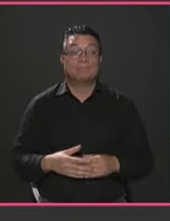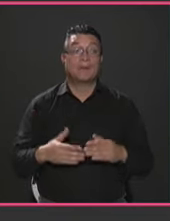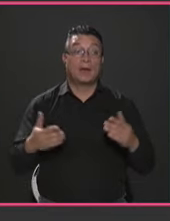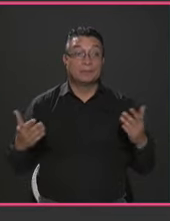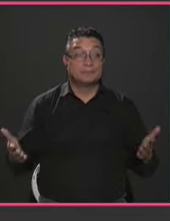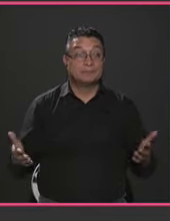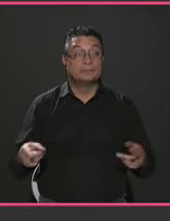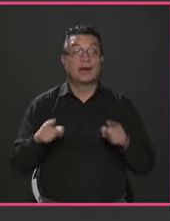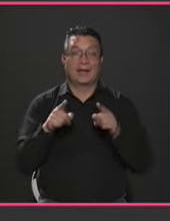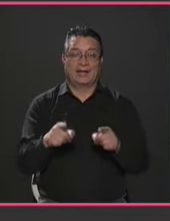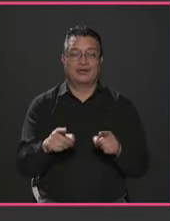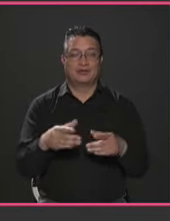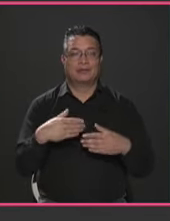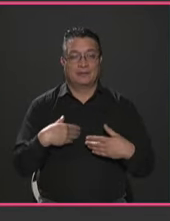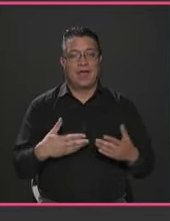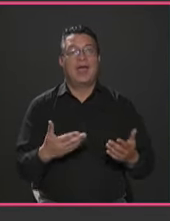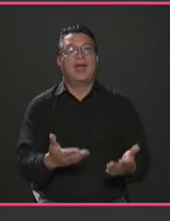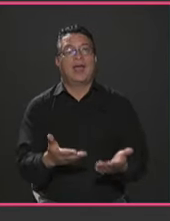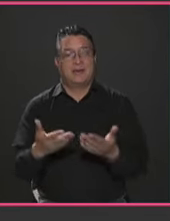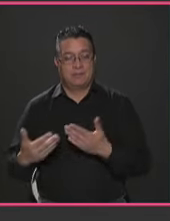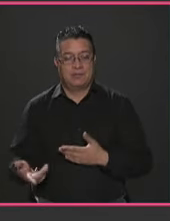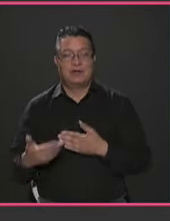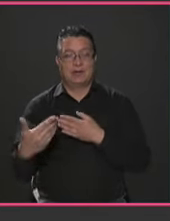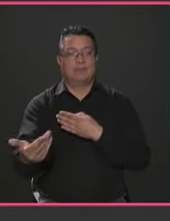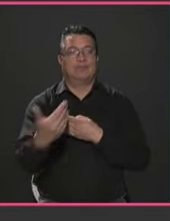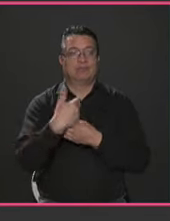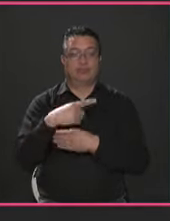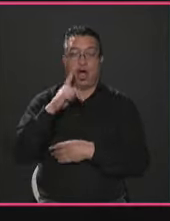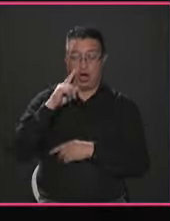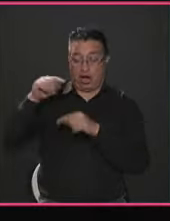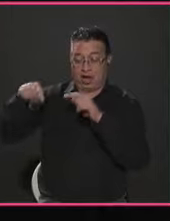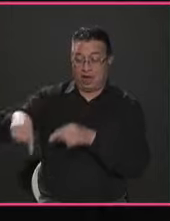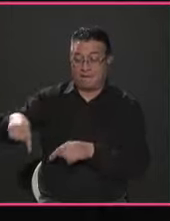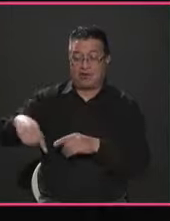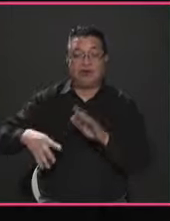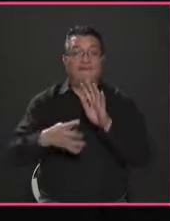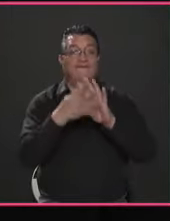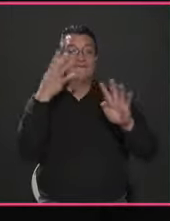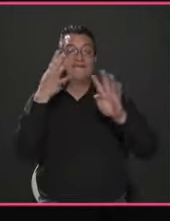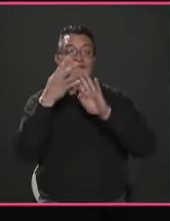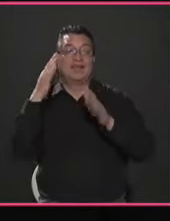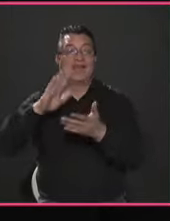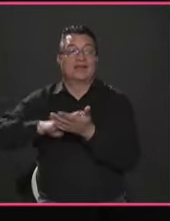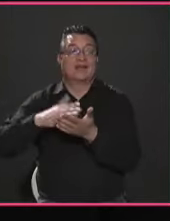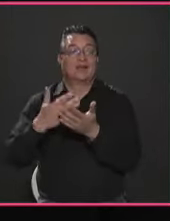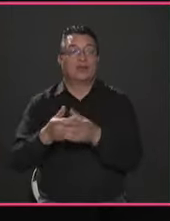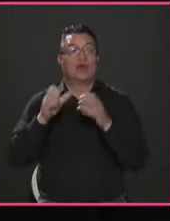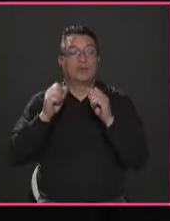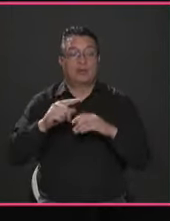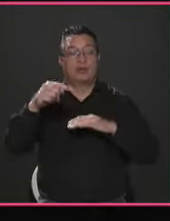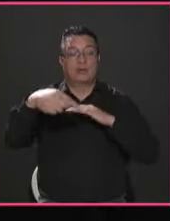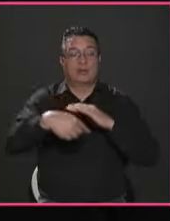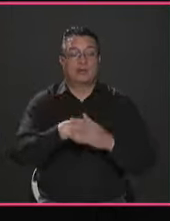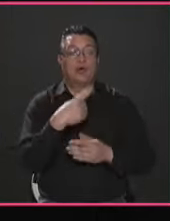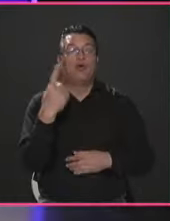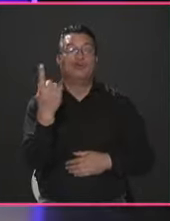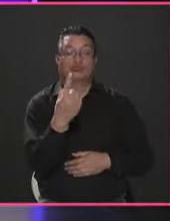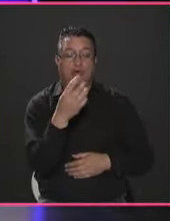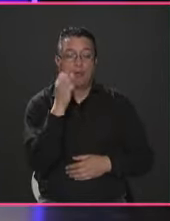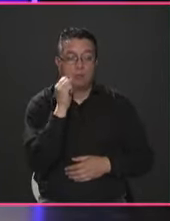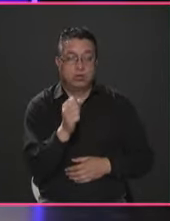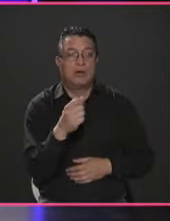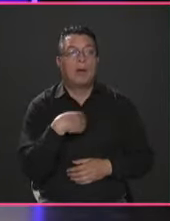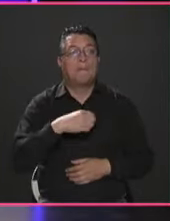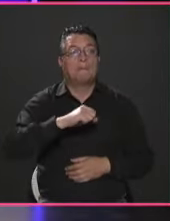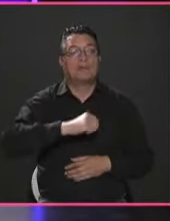que los dejo con eso y los invito a que vayan a nuestro Stand que estamos abajo en la feria de salud y que puedan hacerse un autom muestreo y así